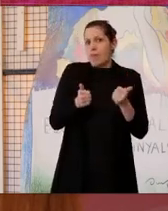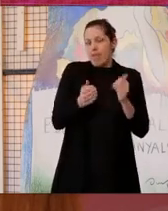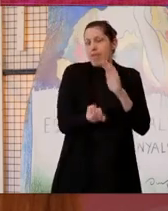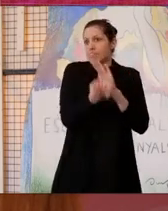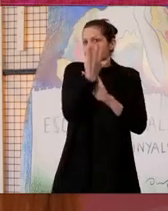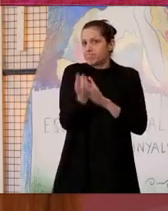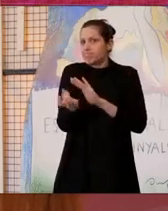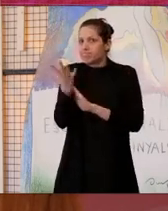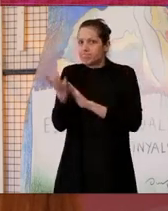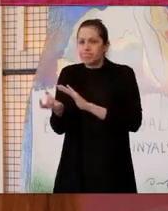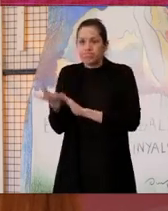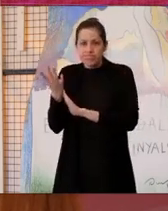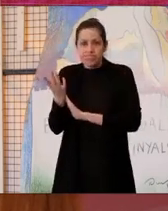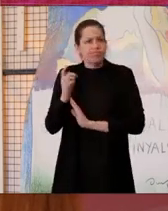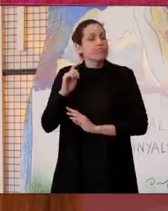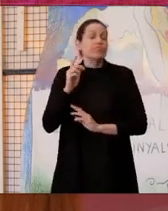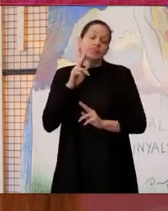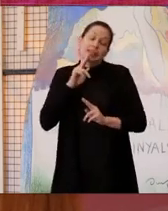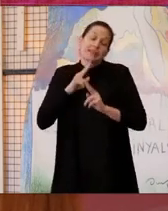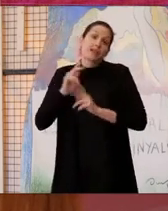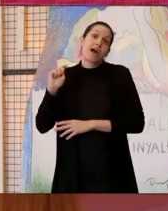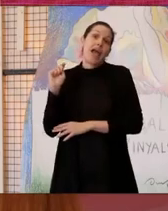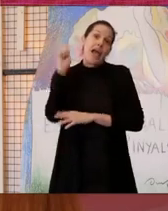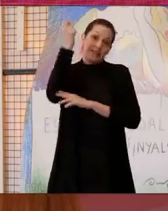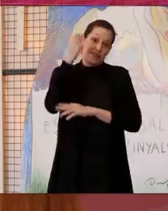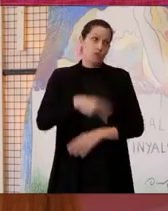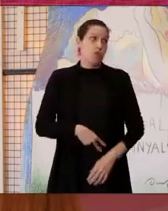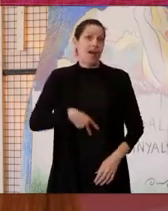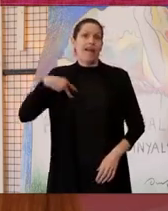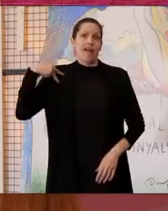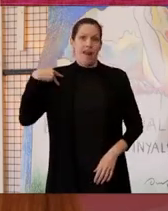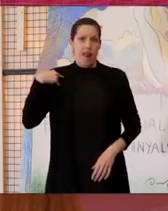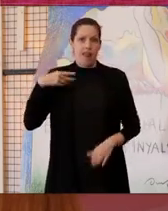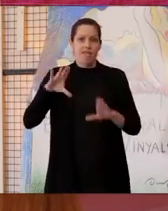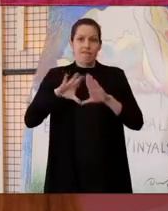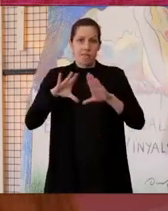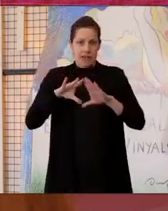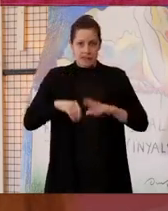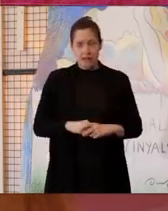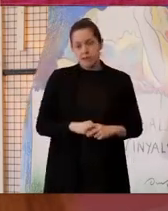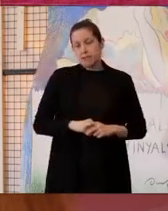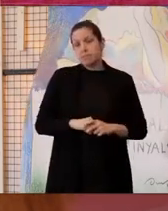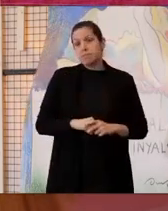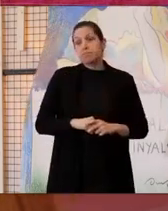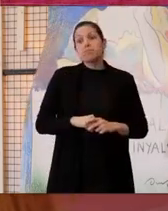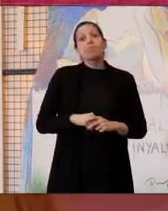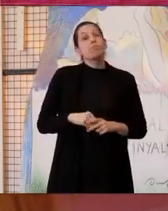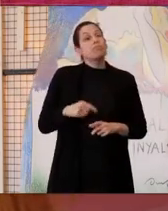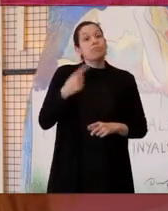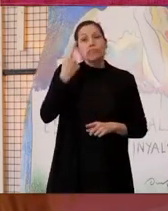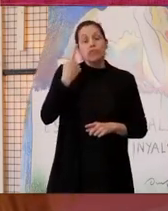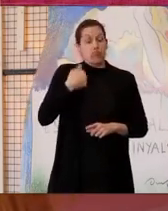de los feministas y las feministas y hay una cosa de la sociología que es Interesante pero es una experiencia